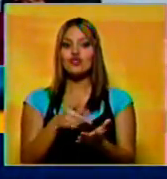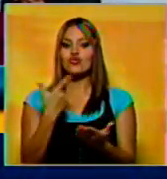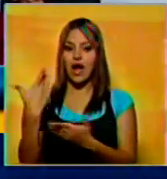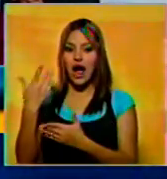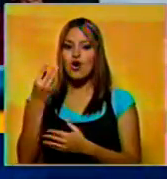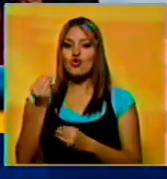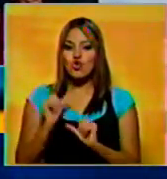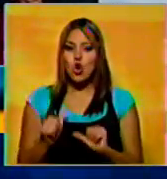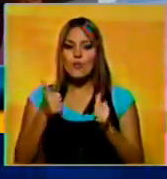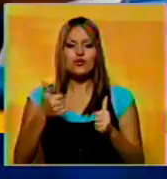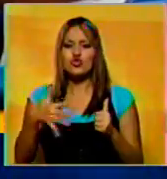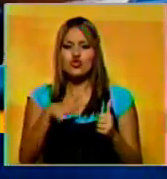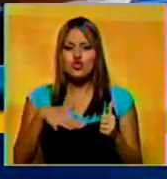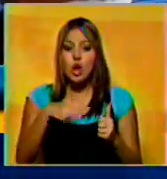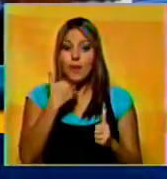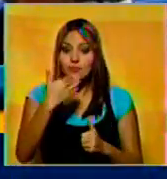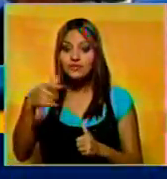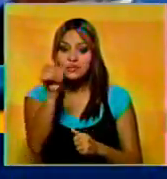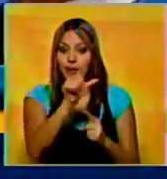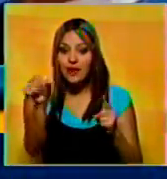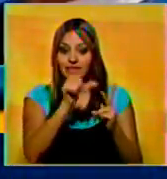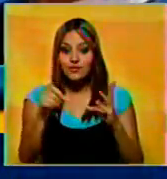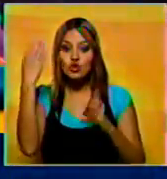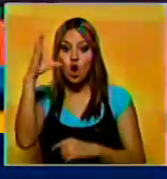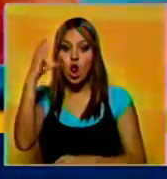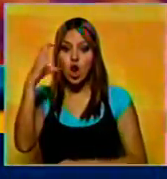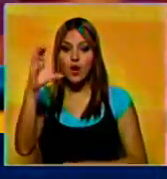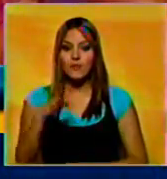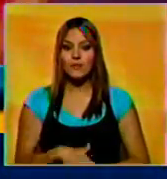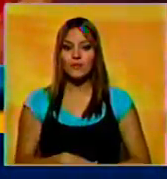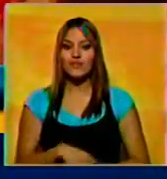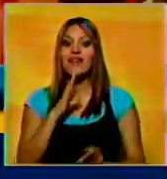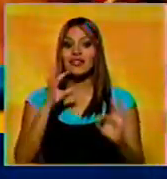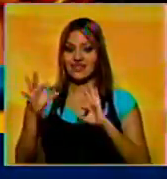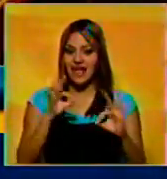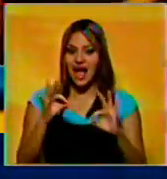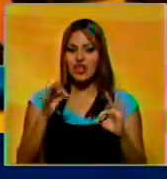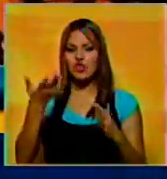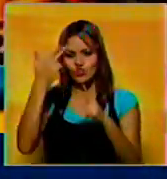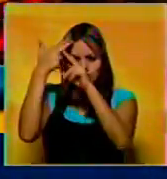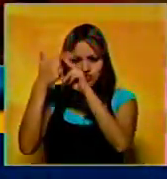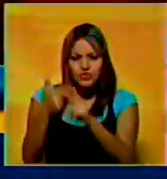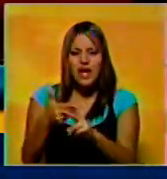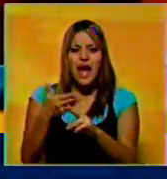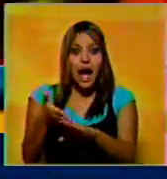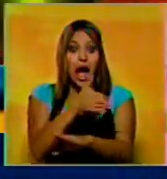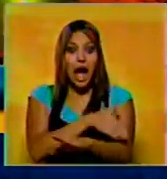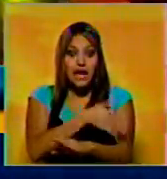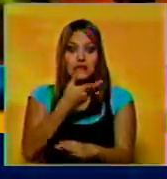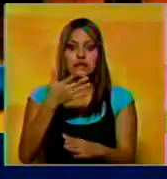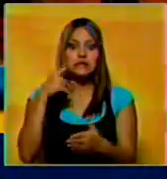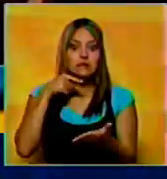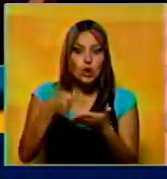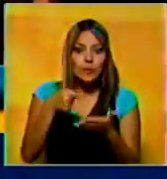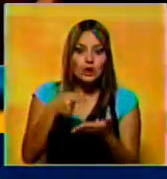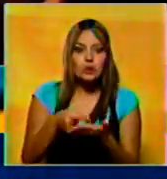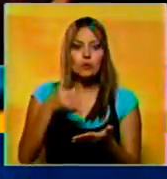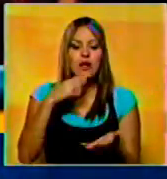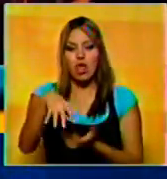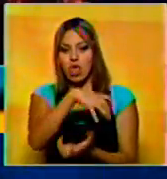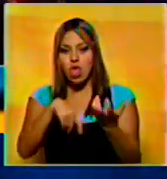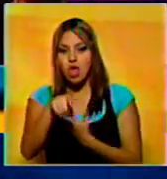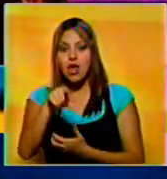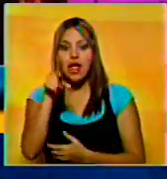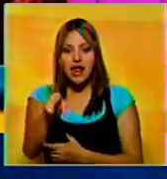que comenzará a grabarse en las próximas semanas en Colombia. Esta serie estará inspirada en el escandaloso caso de Madame Rochi, quien